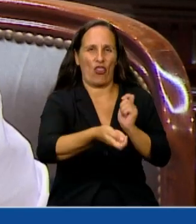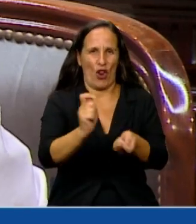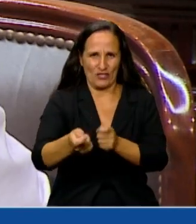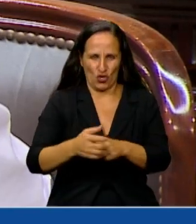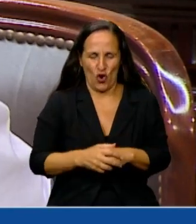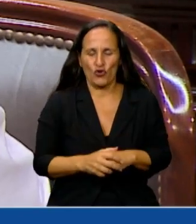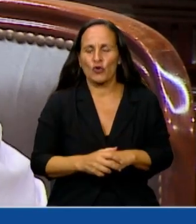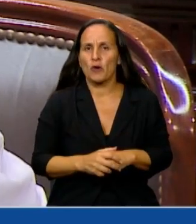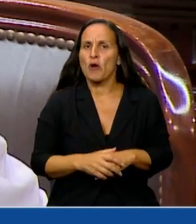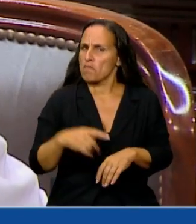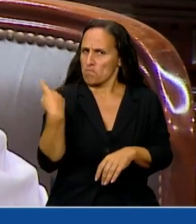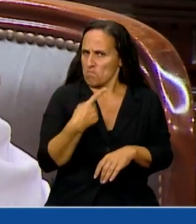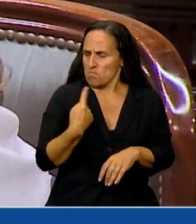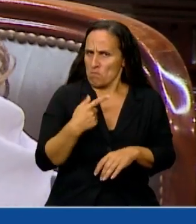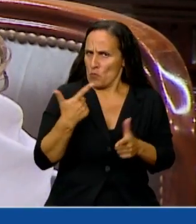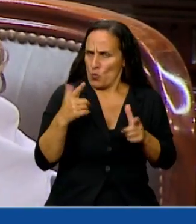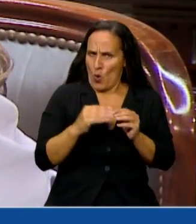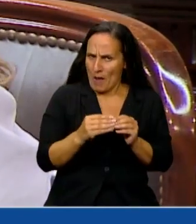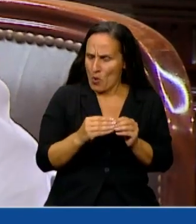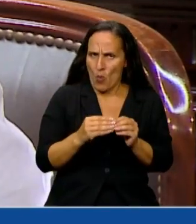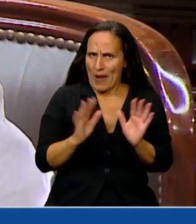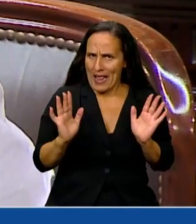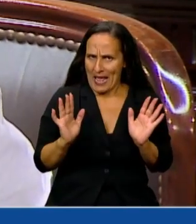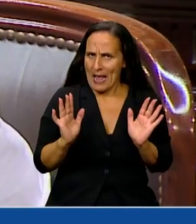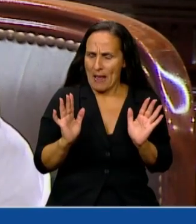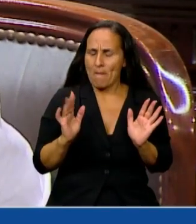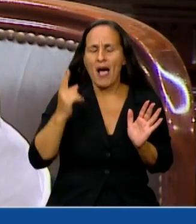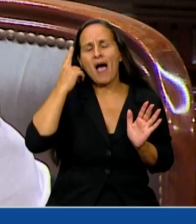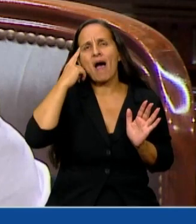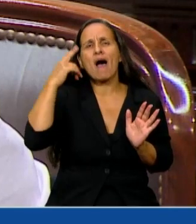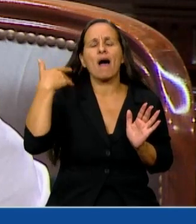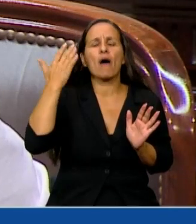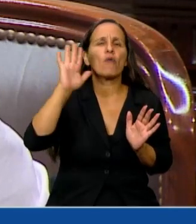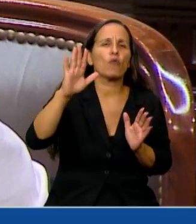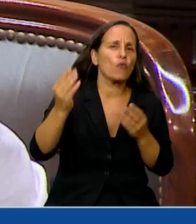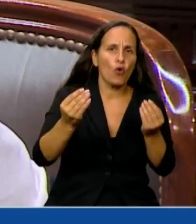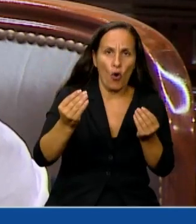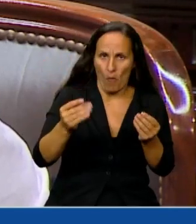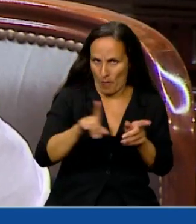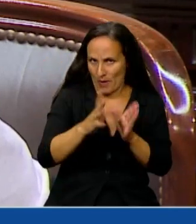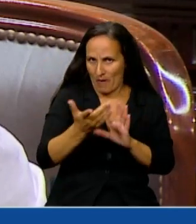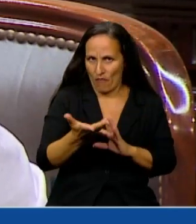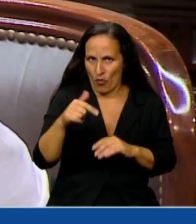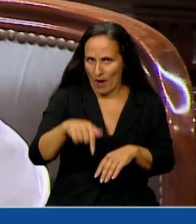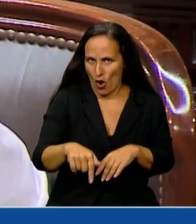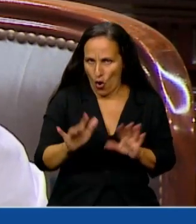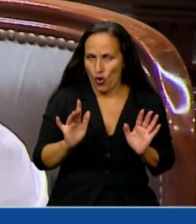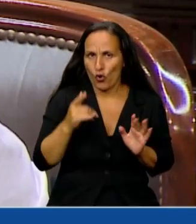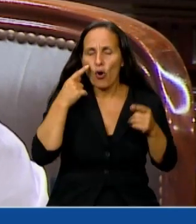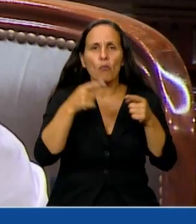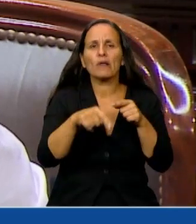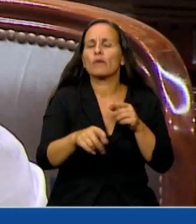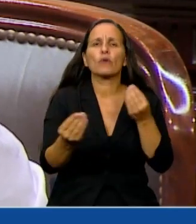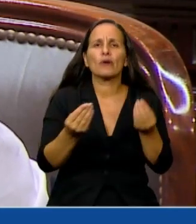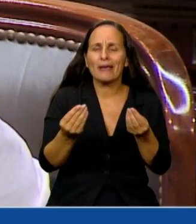No tenemos ningún inconveniente de contemplarla hacia el futuro, que lo que estamos haciendo hoy es ampliar justamente